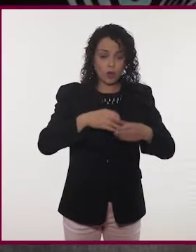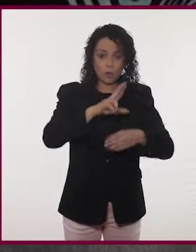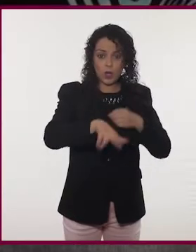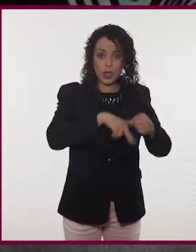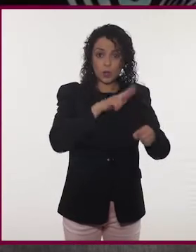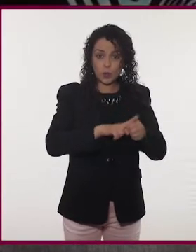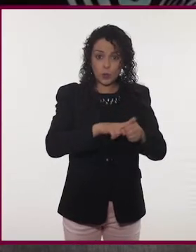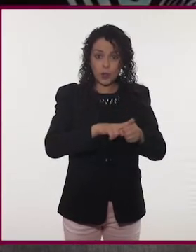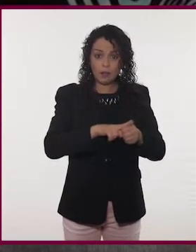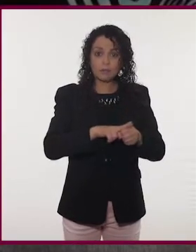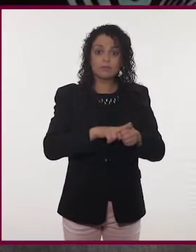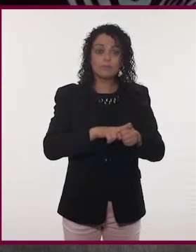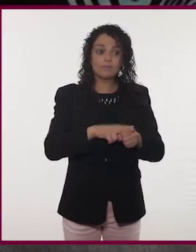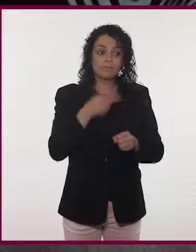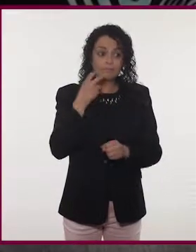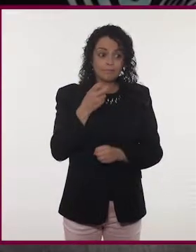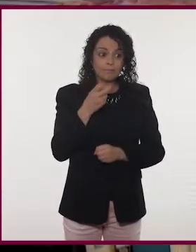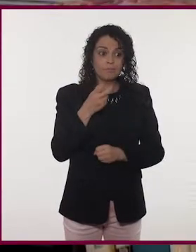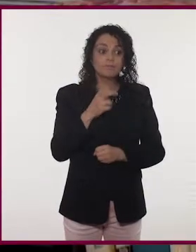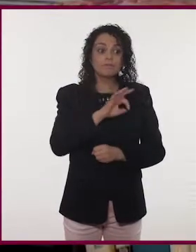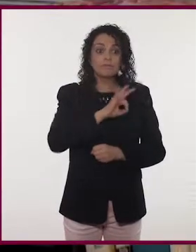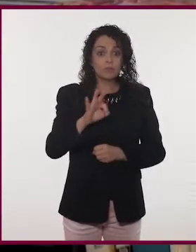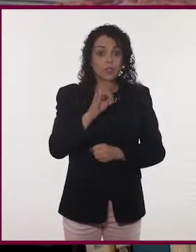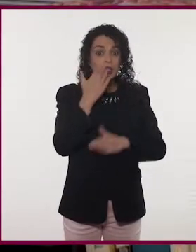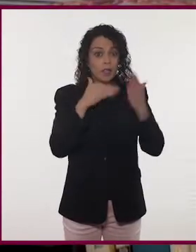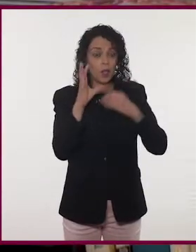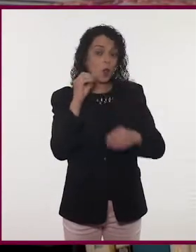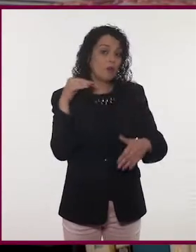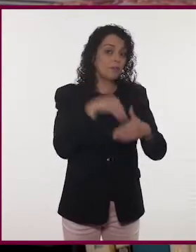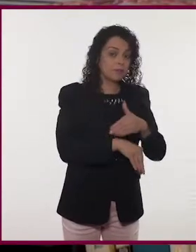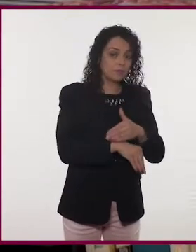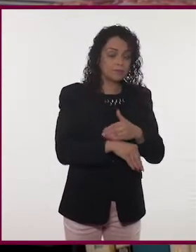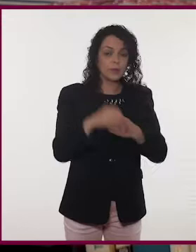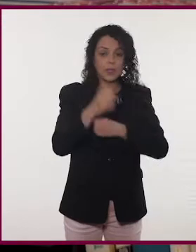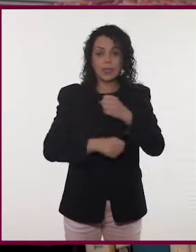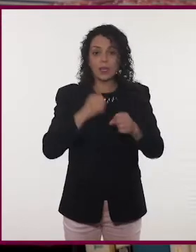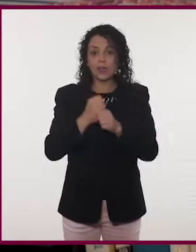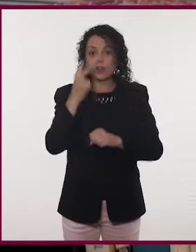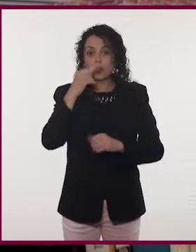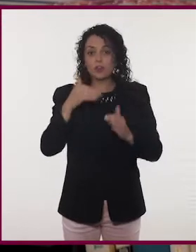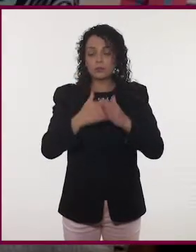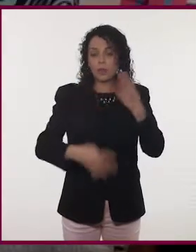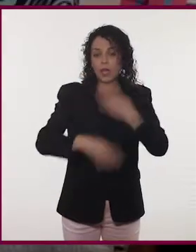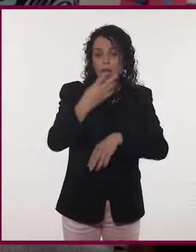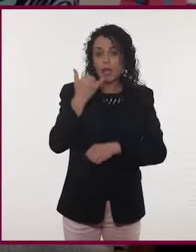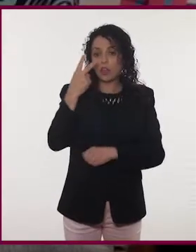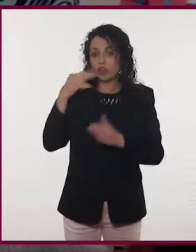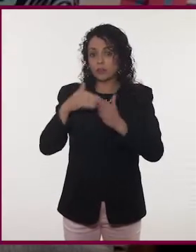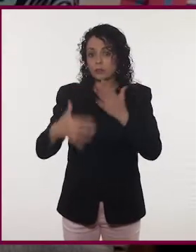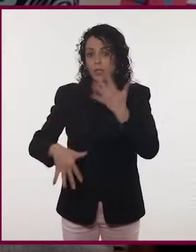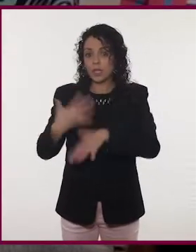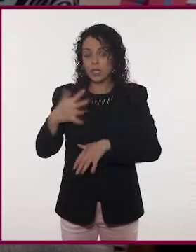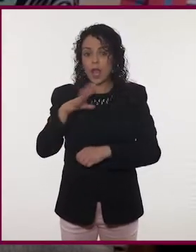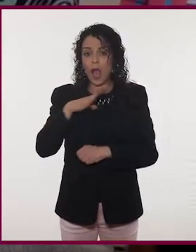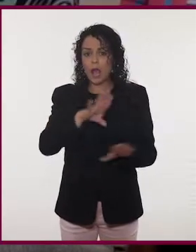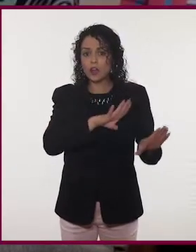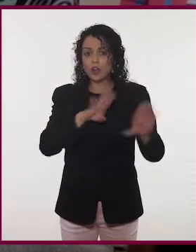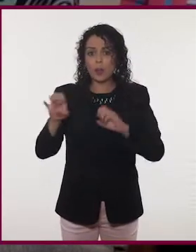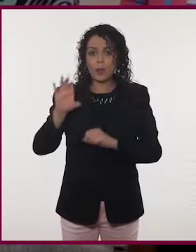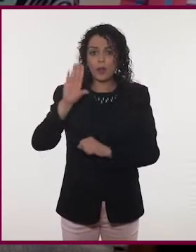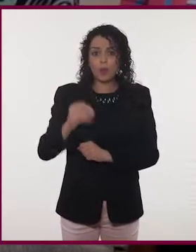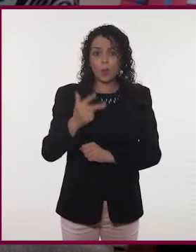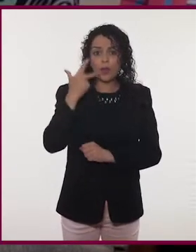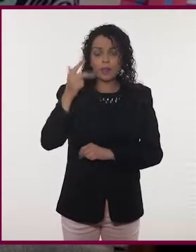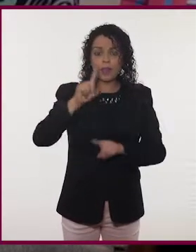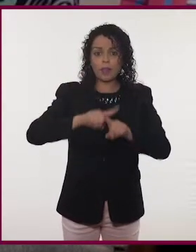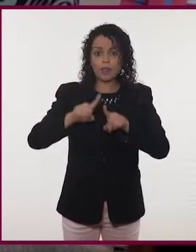naturaleza, factores de éxito y fracaso. Entre 2014 y 2015 existían